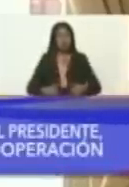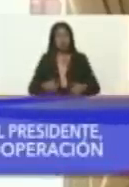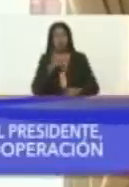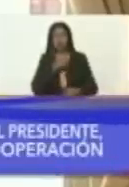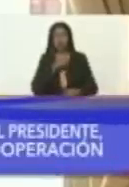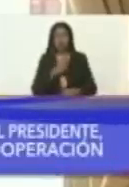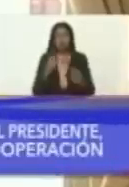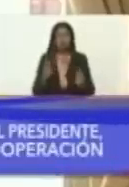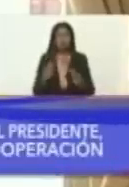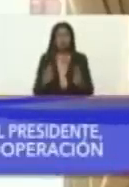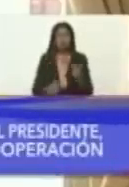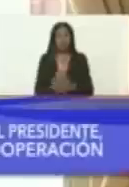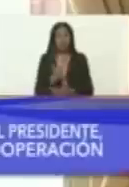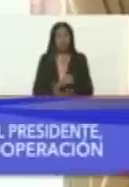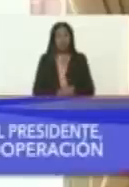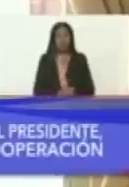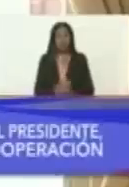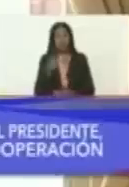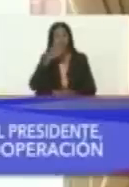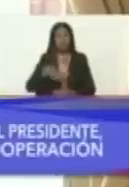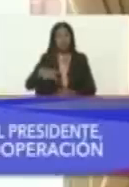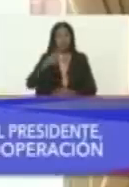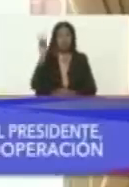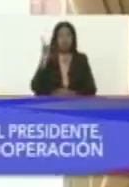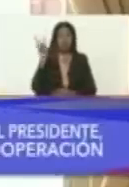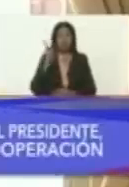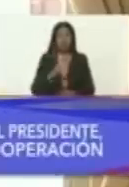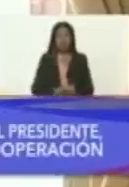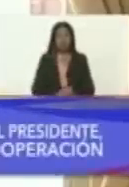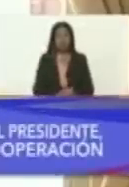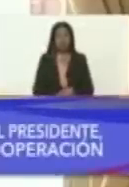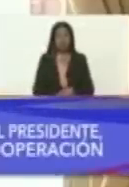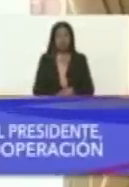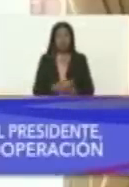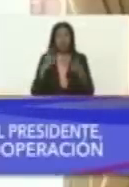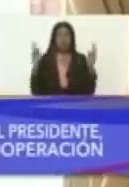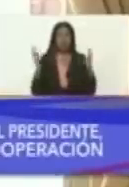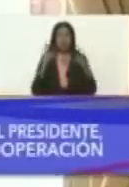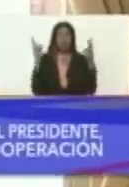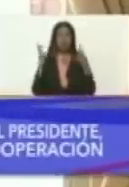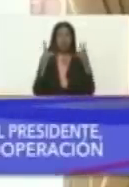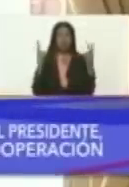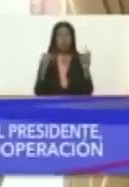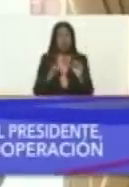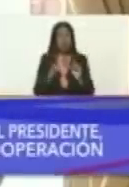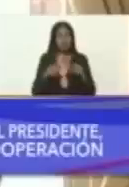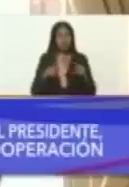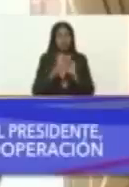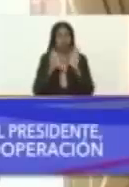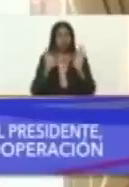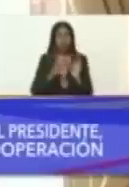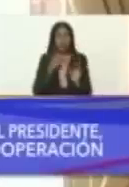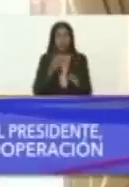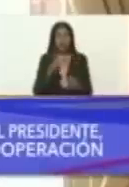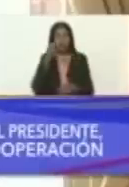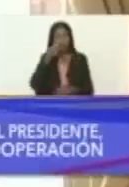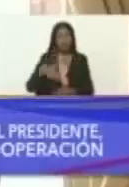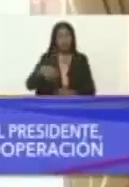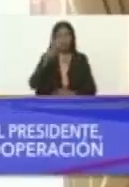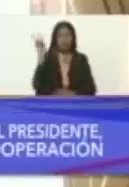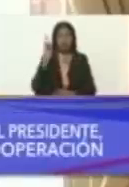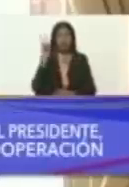activa del pueblo de venezuela y a la victoria permanente por eso le digo al pueblo de venezuela